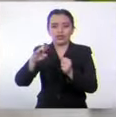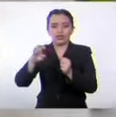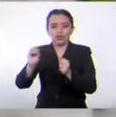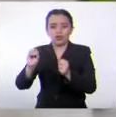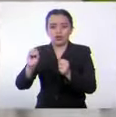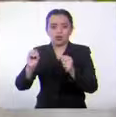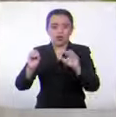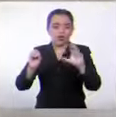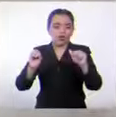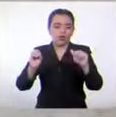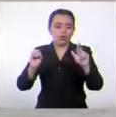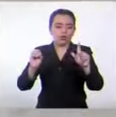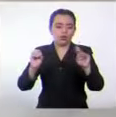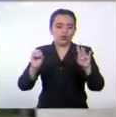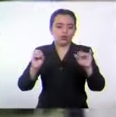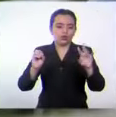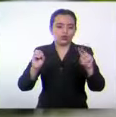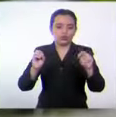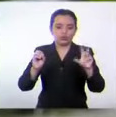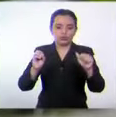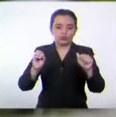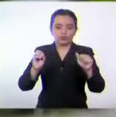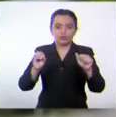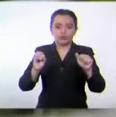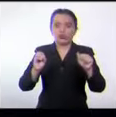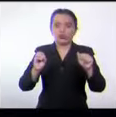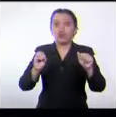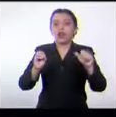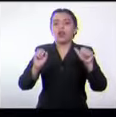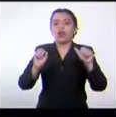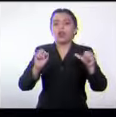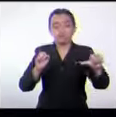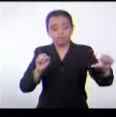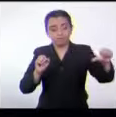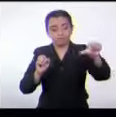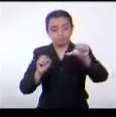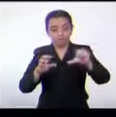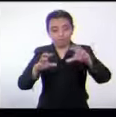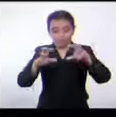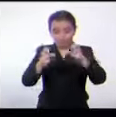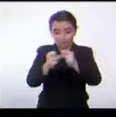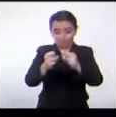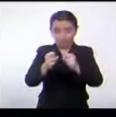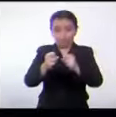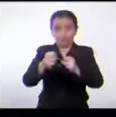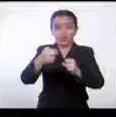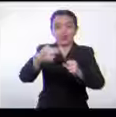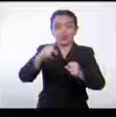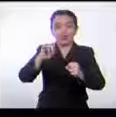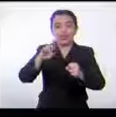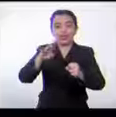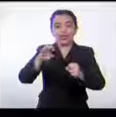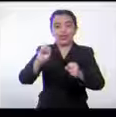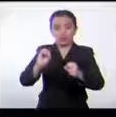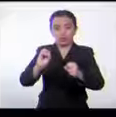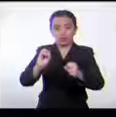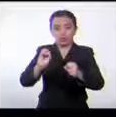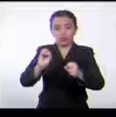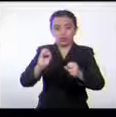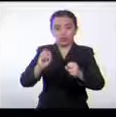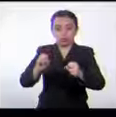las que el contenido de carbono en una disolución sólida en el hierro está por debajo